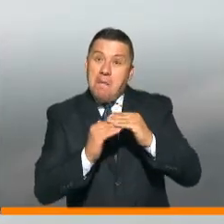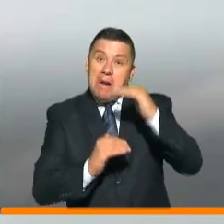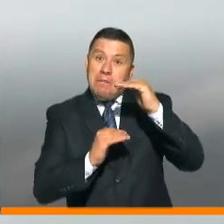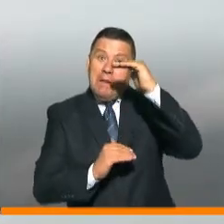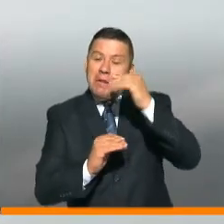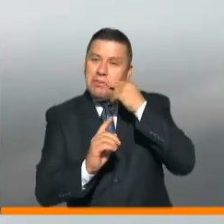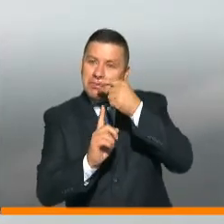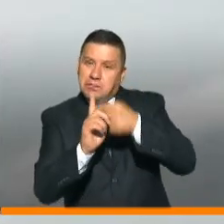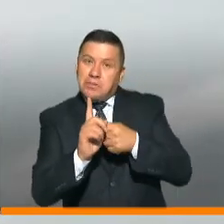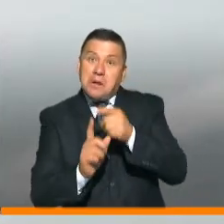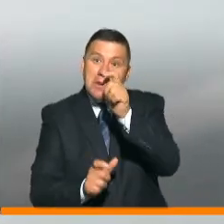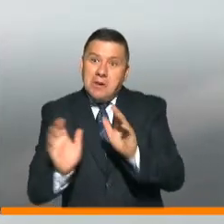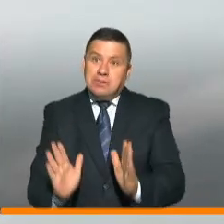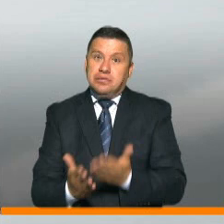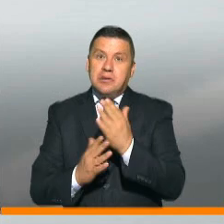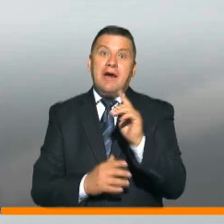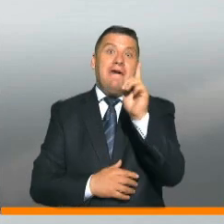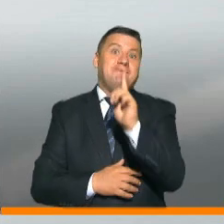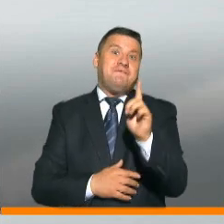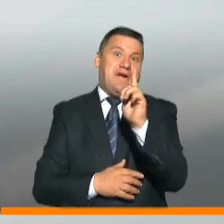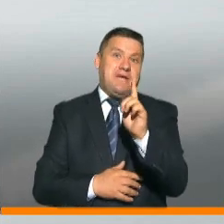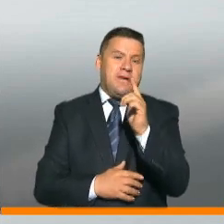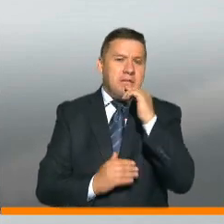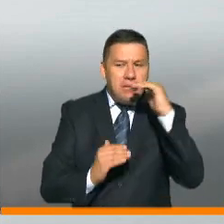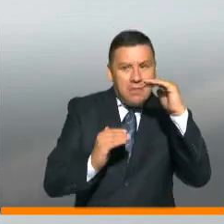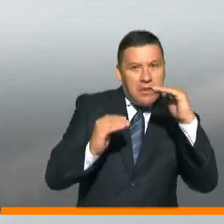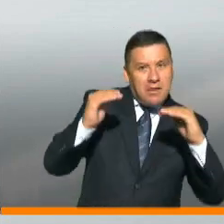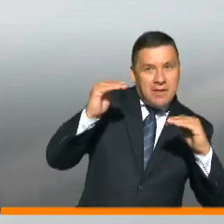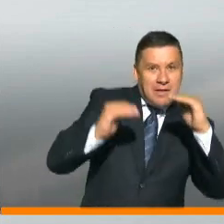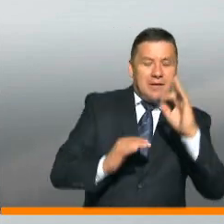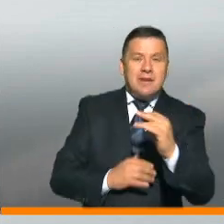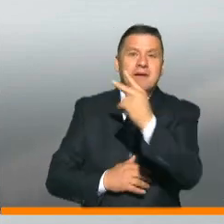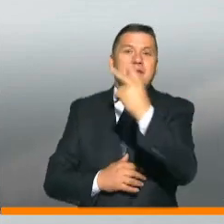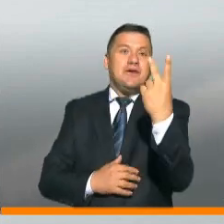y estaremos próximos a superar el mes de febrero, que se ubicaba con